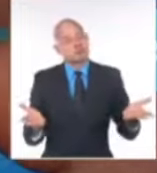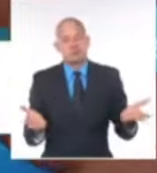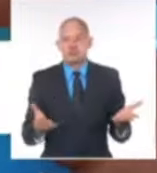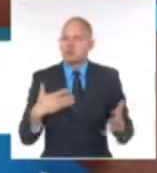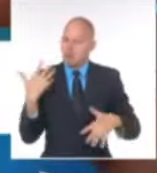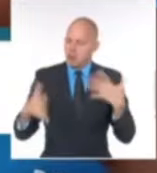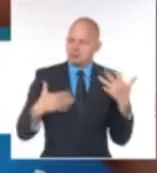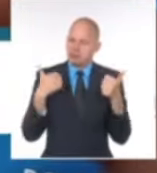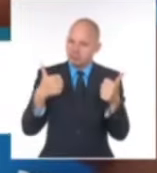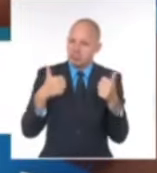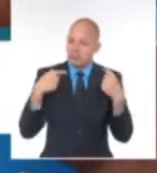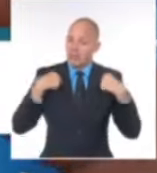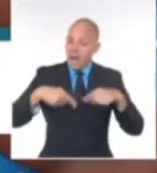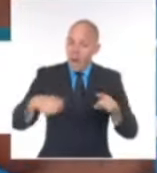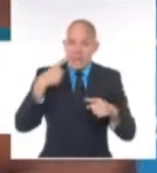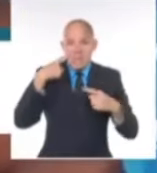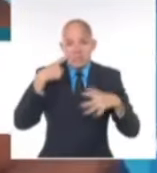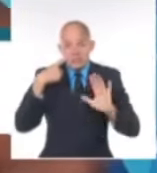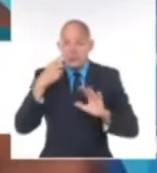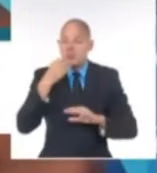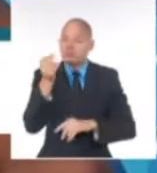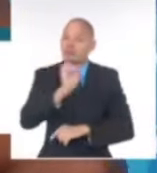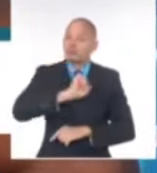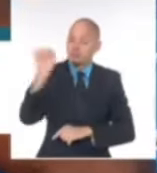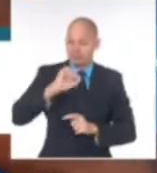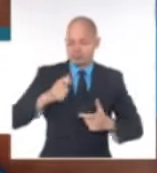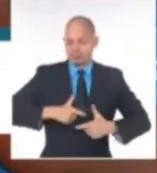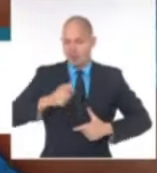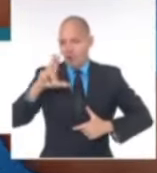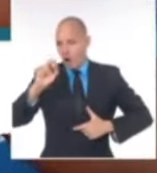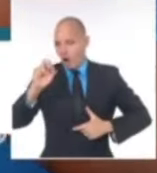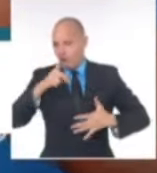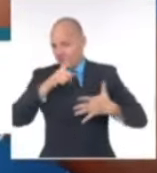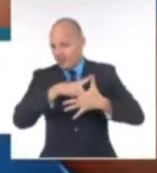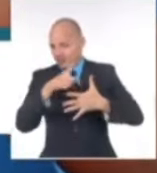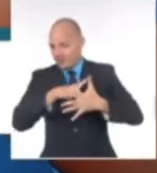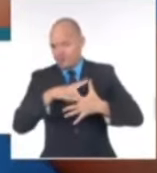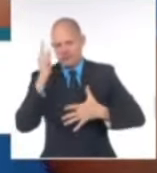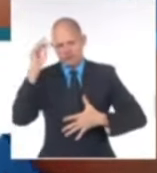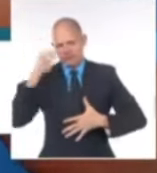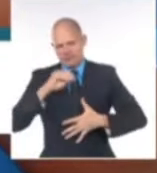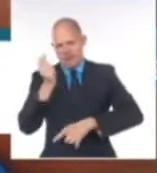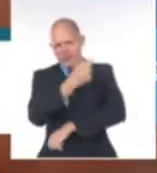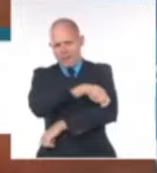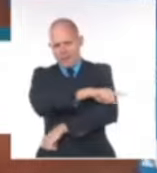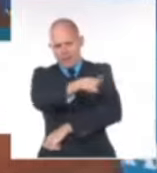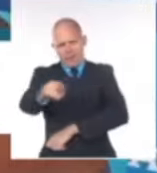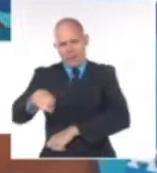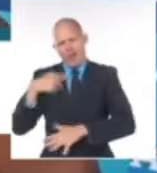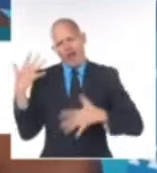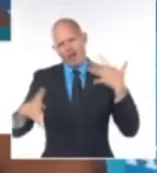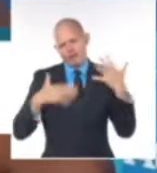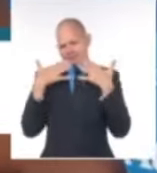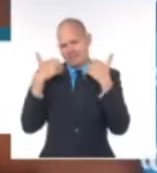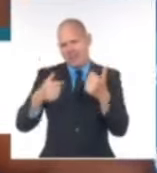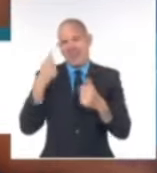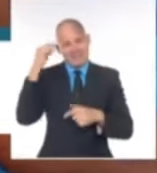por mi quinta medalla de oro, contento de poder darle este alegrón al pueblo de Cuba. Sé que todo el mundo está enfatizado ante los